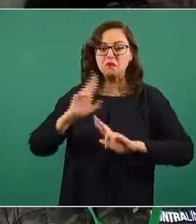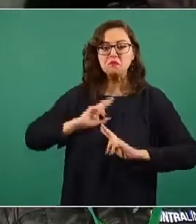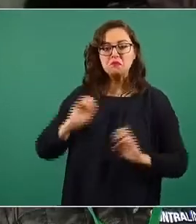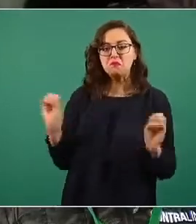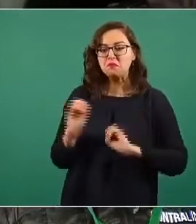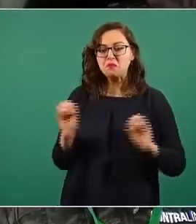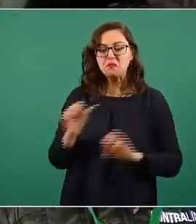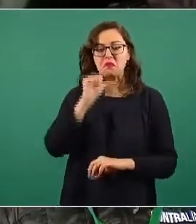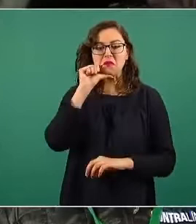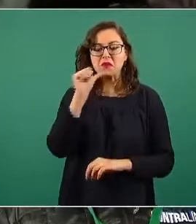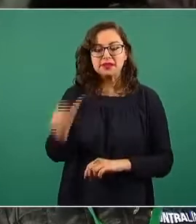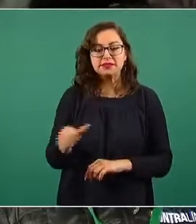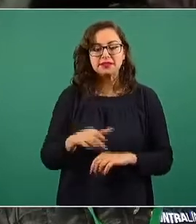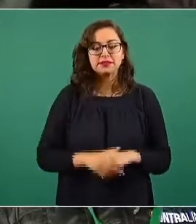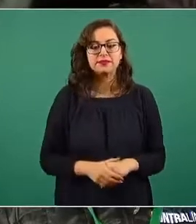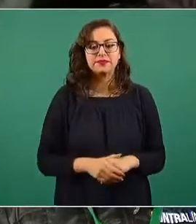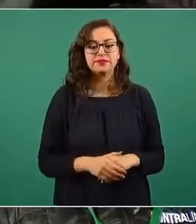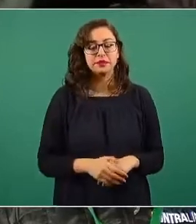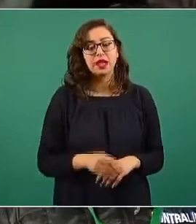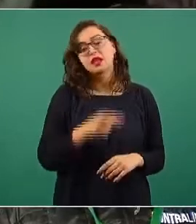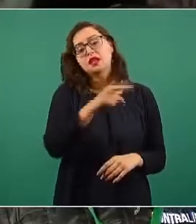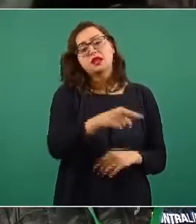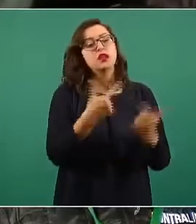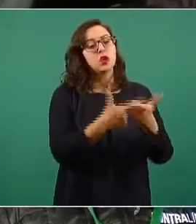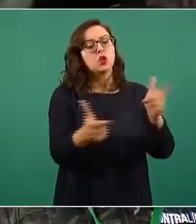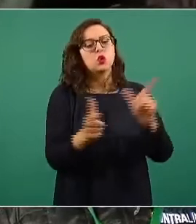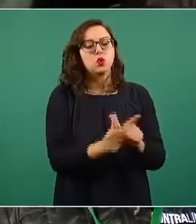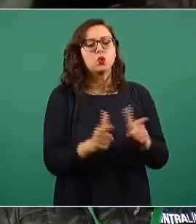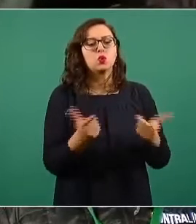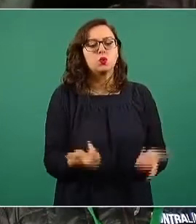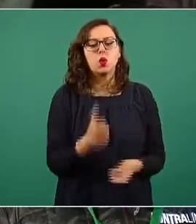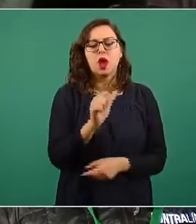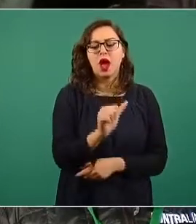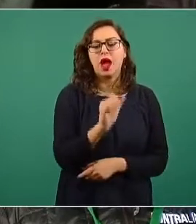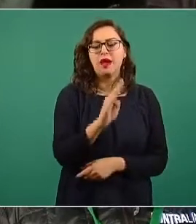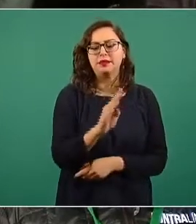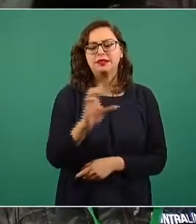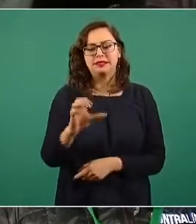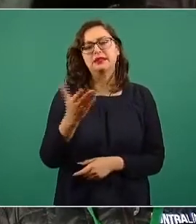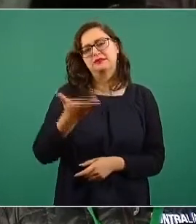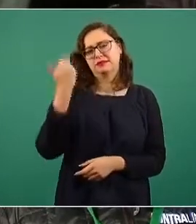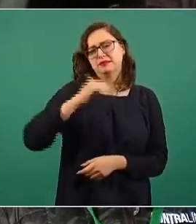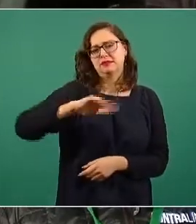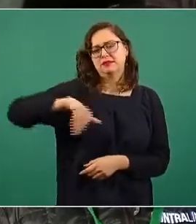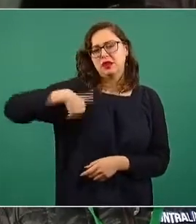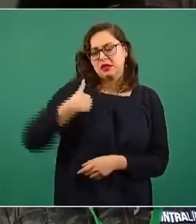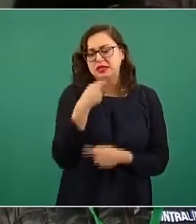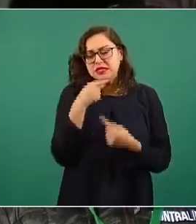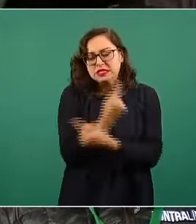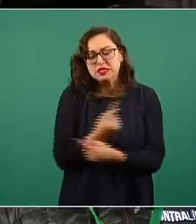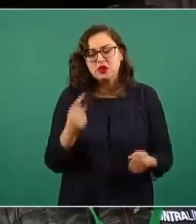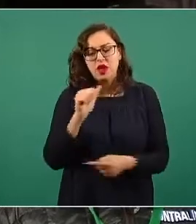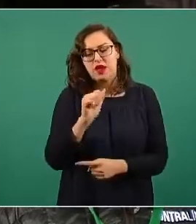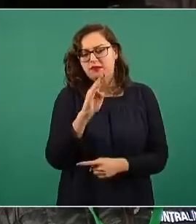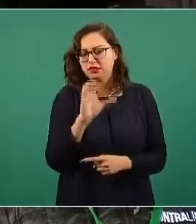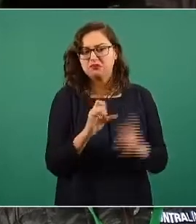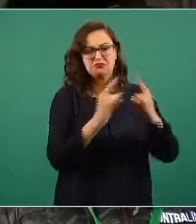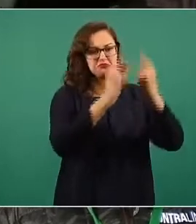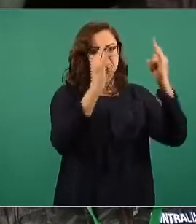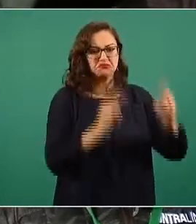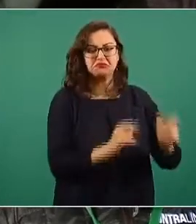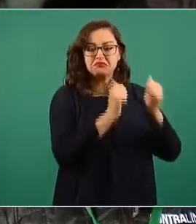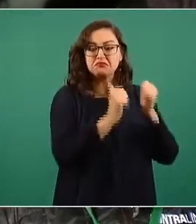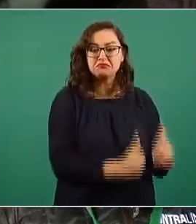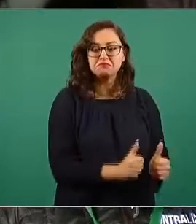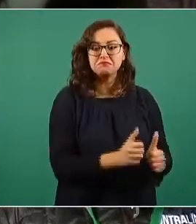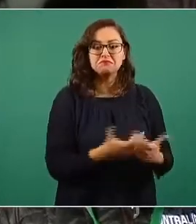El colectivo ABC, Guardería ABC, pues hasta el momento igualmente han permanecido ahí,